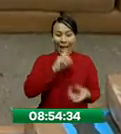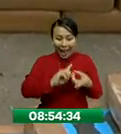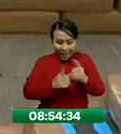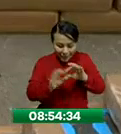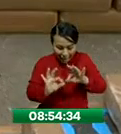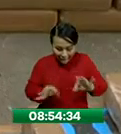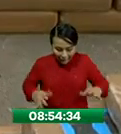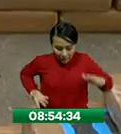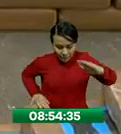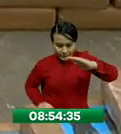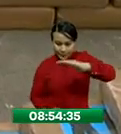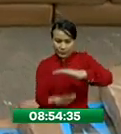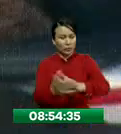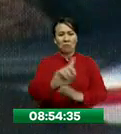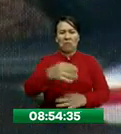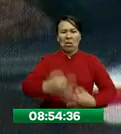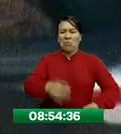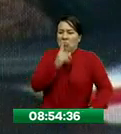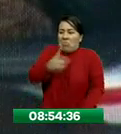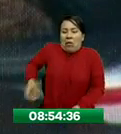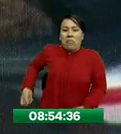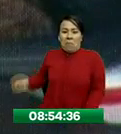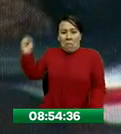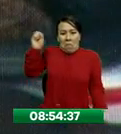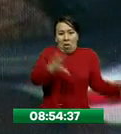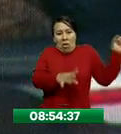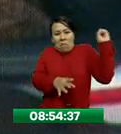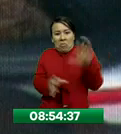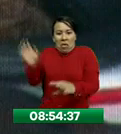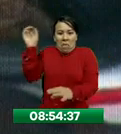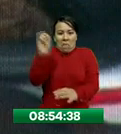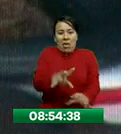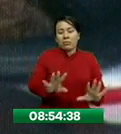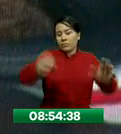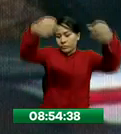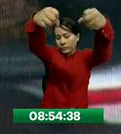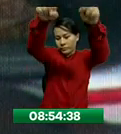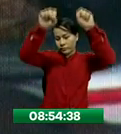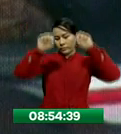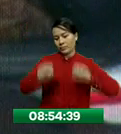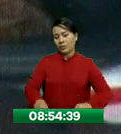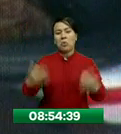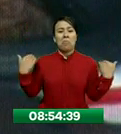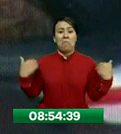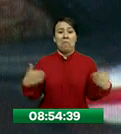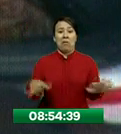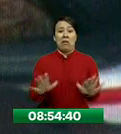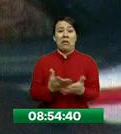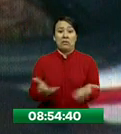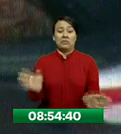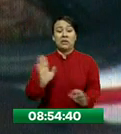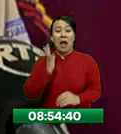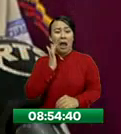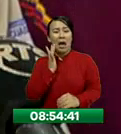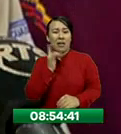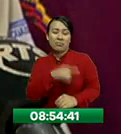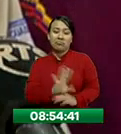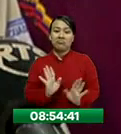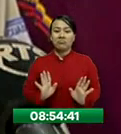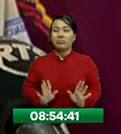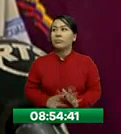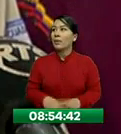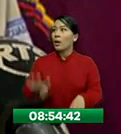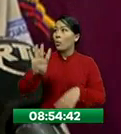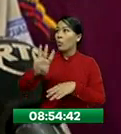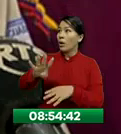se construyó doble fondo. Por el contrario, los paquetes estaban ubicados como cualquier otro equipaje. Los 4